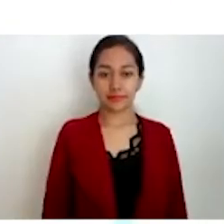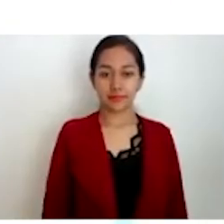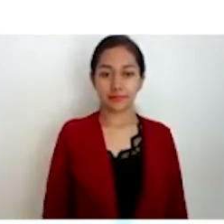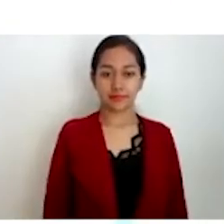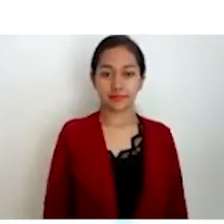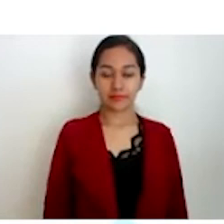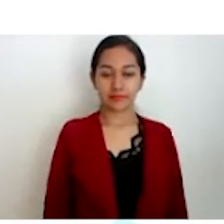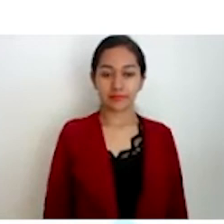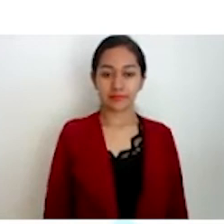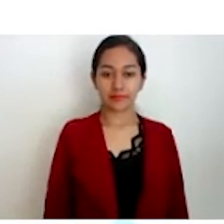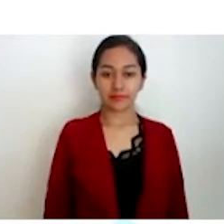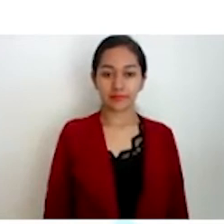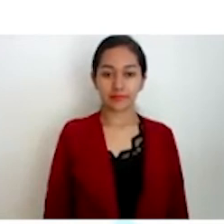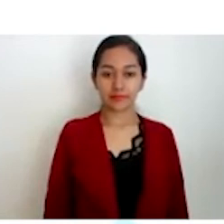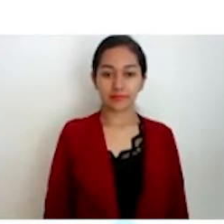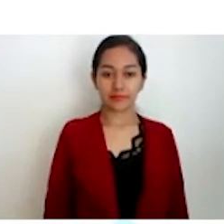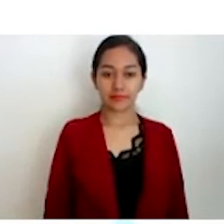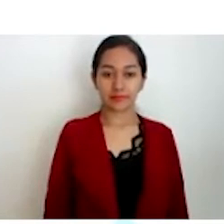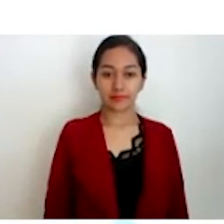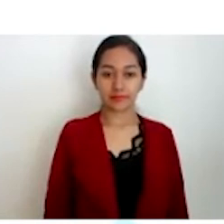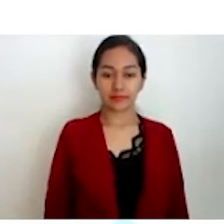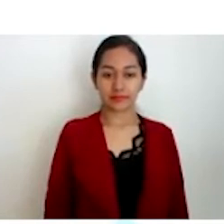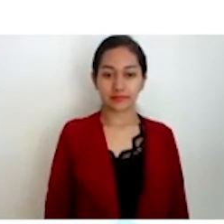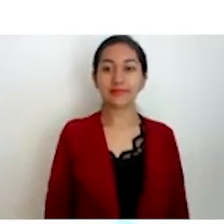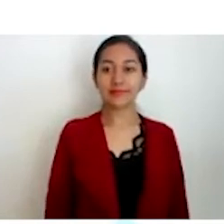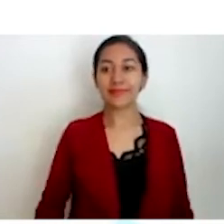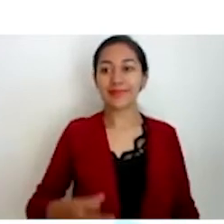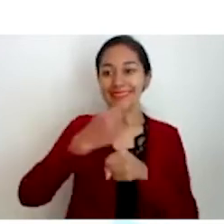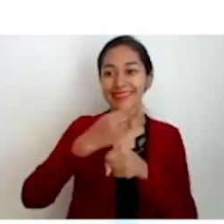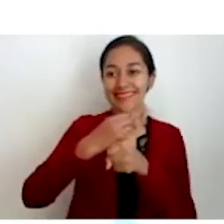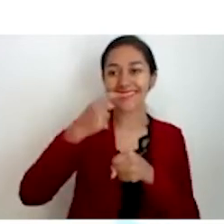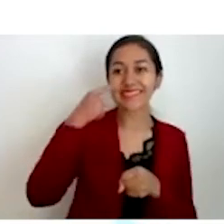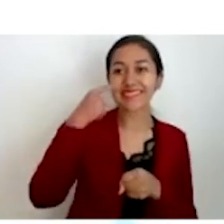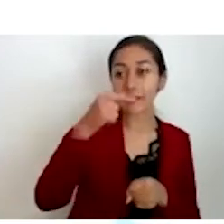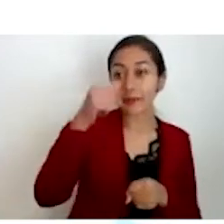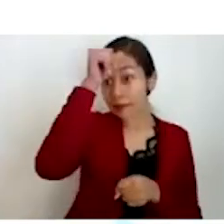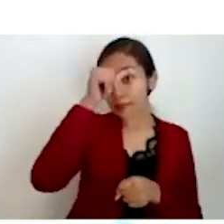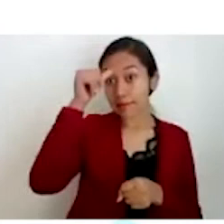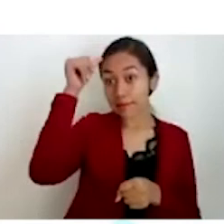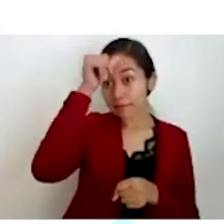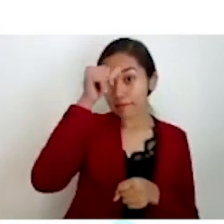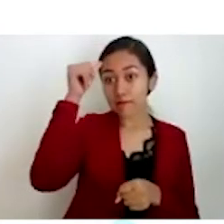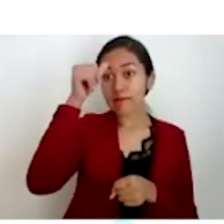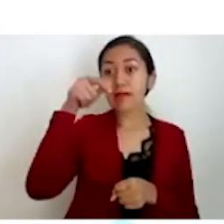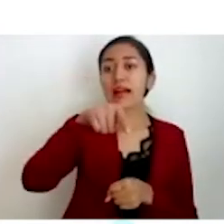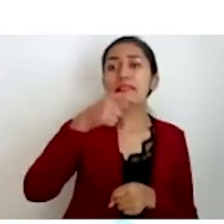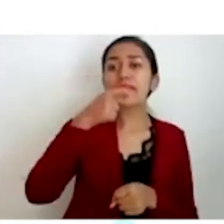Aquí vemos una escena donde está el padre Nazario con una niñita que está enferma.